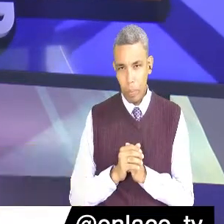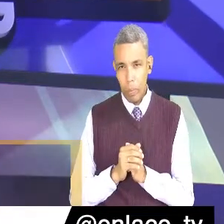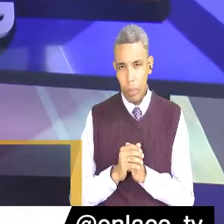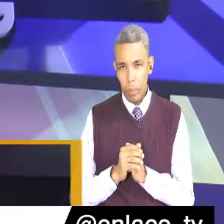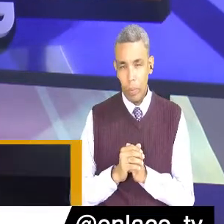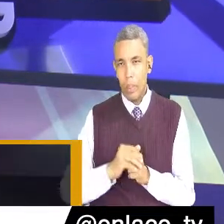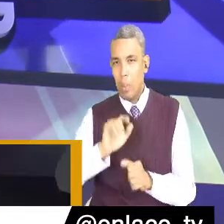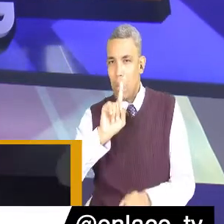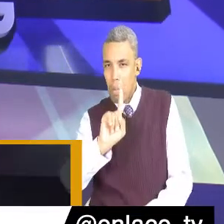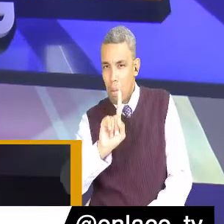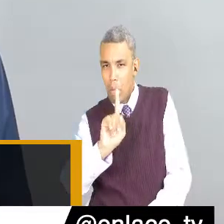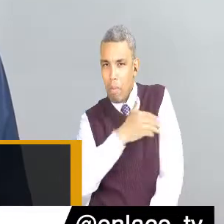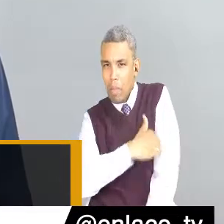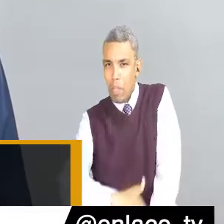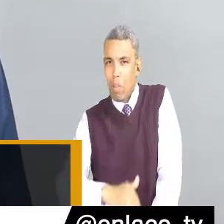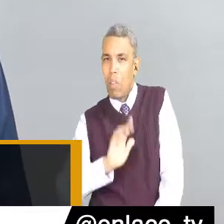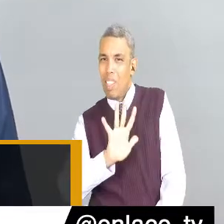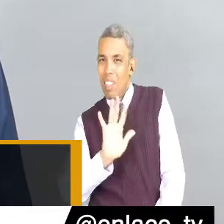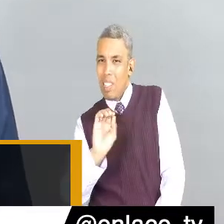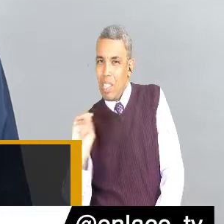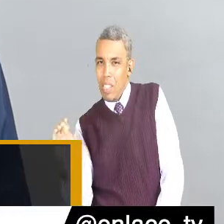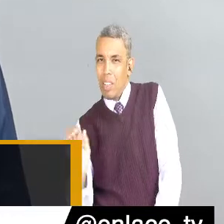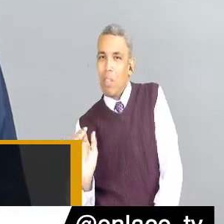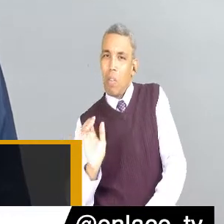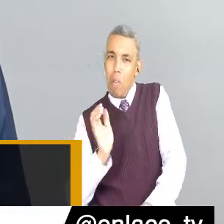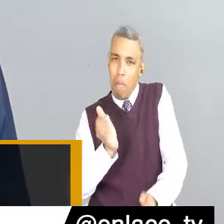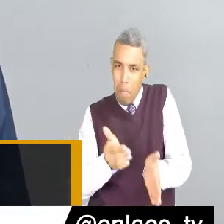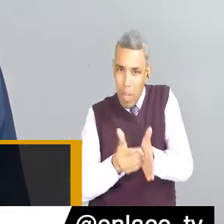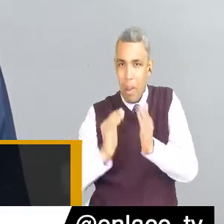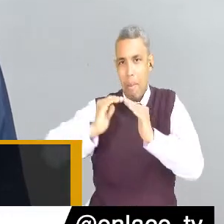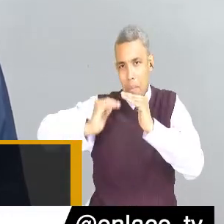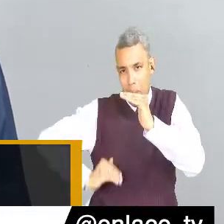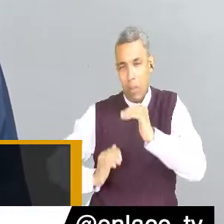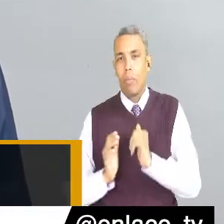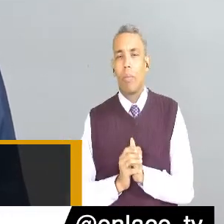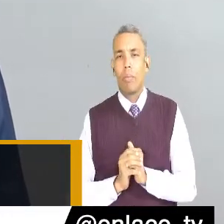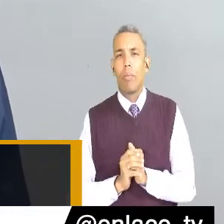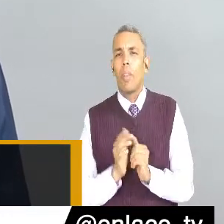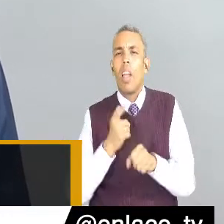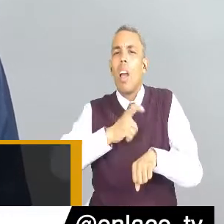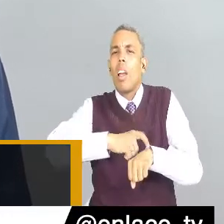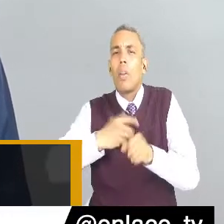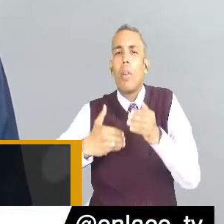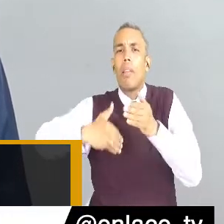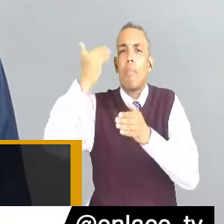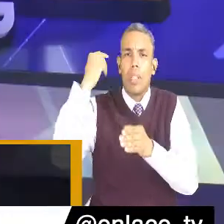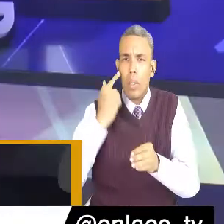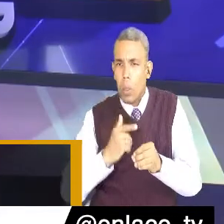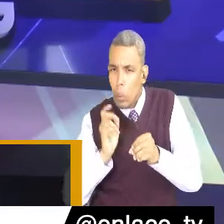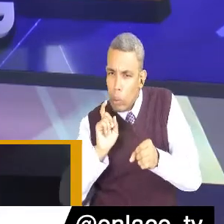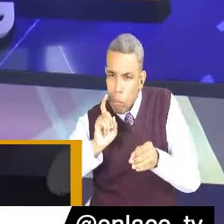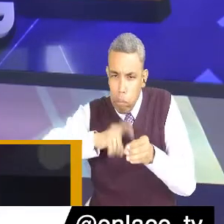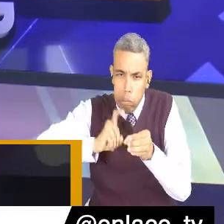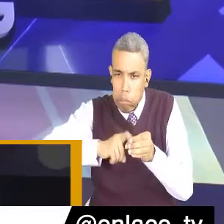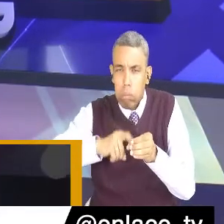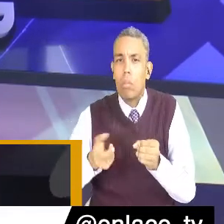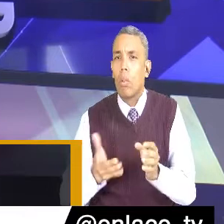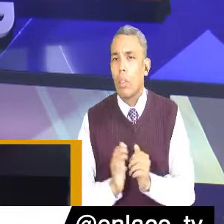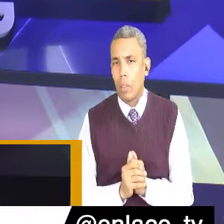esas postulaciones? Esto es a partir de las 9 de la mañana, se abren las postulaciones. Estamos hablando de